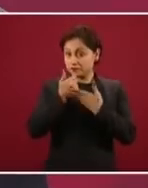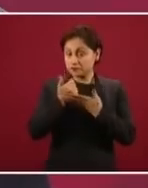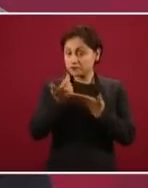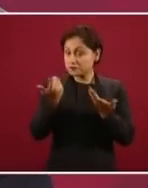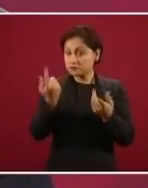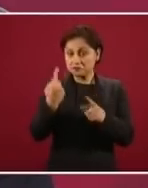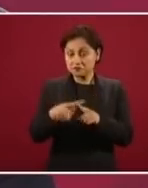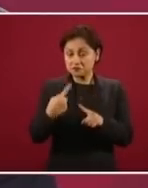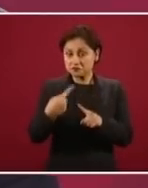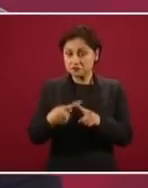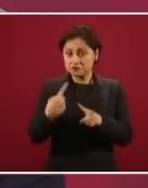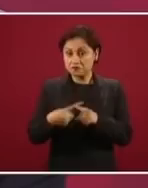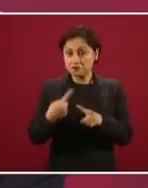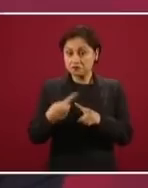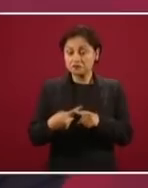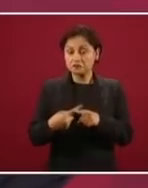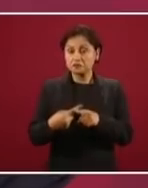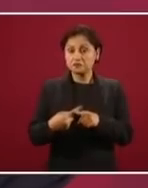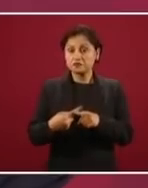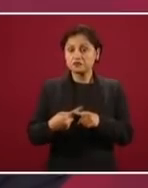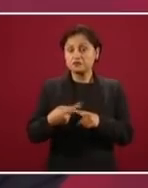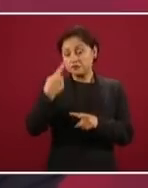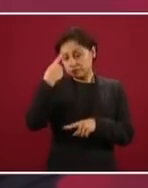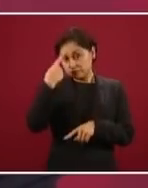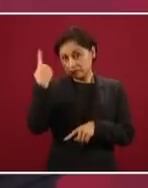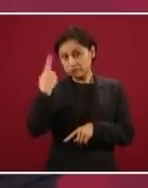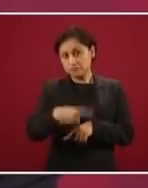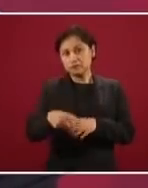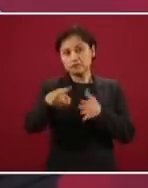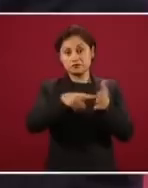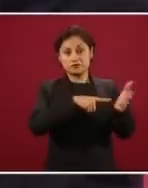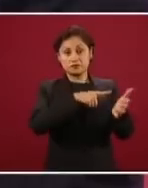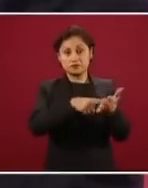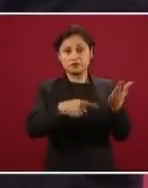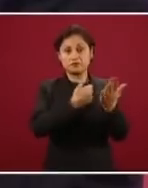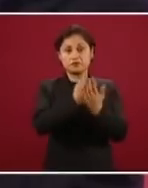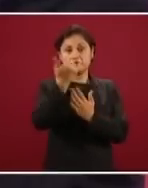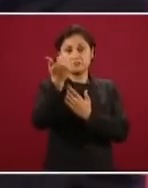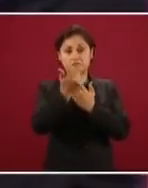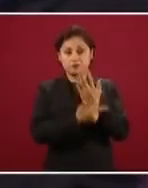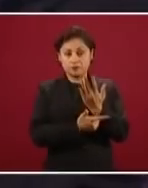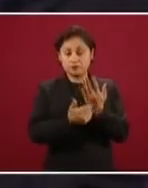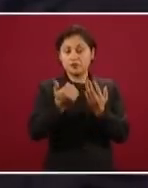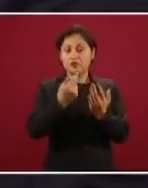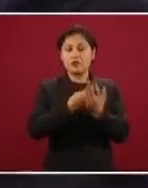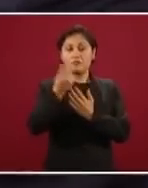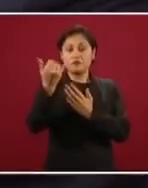este a cancelar ese proyecto faraónico